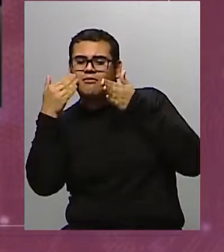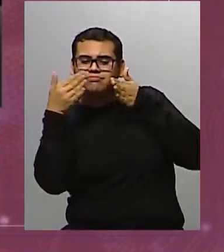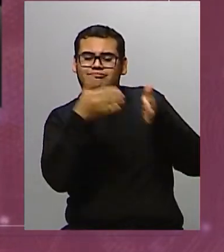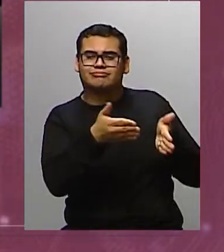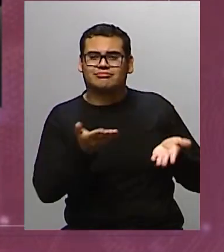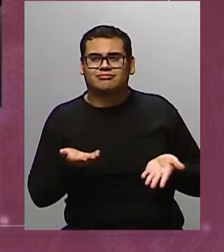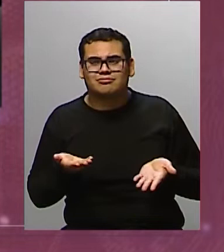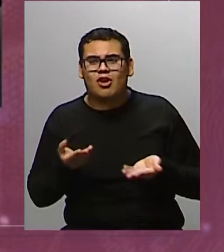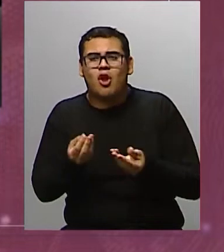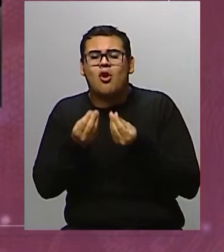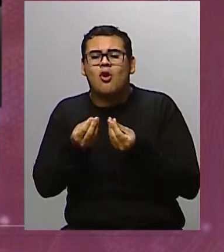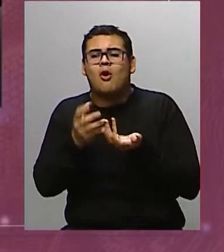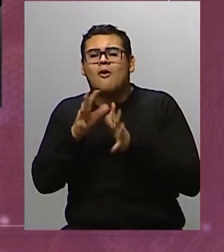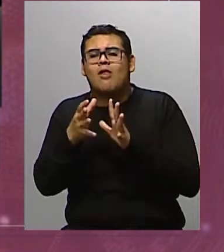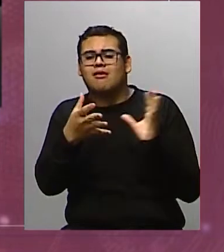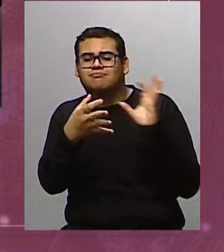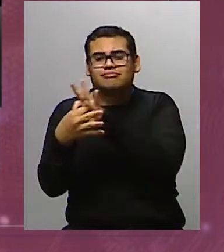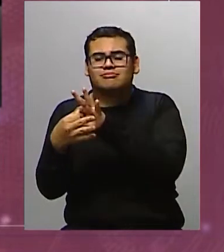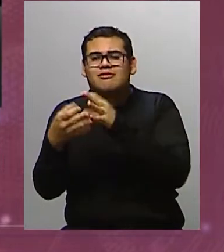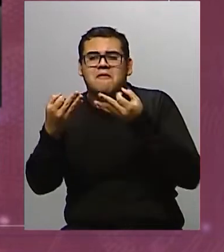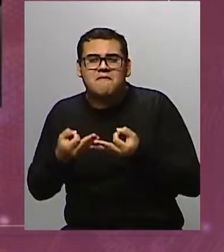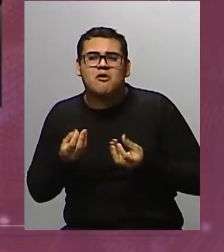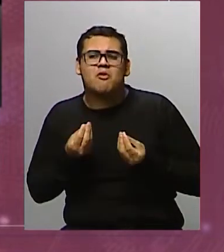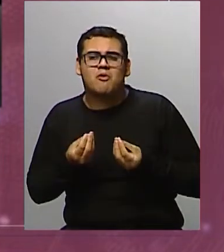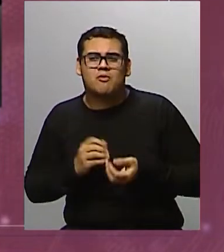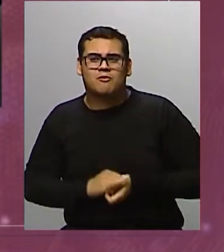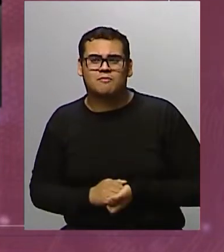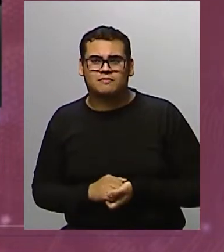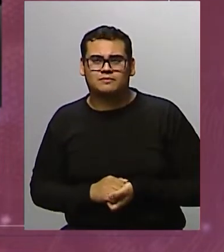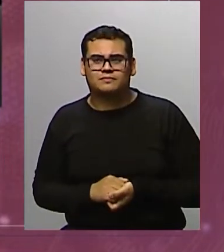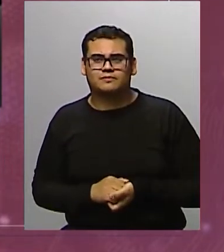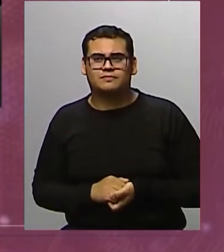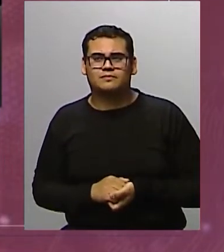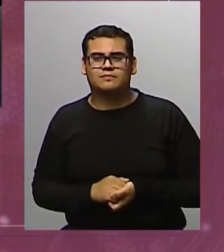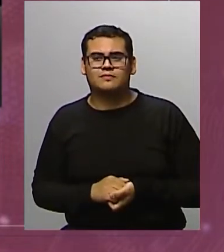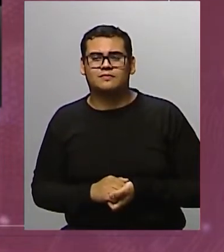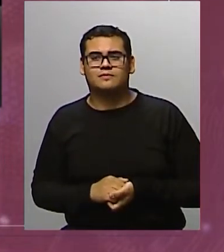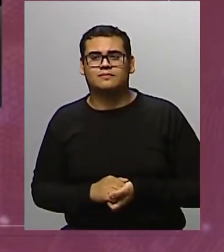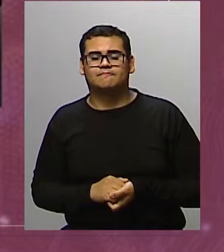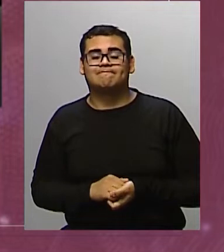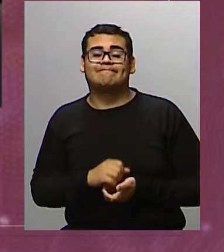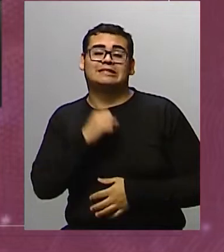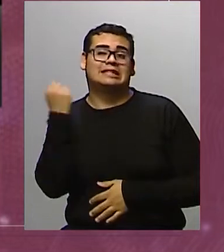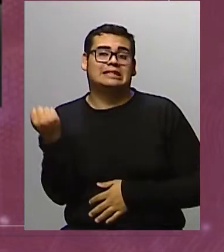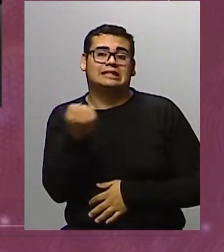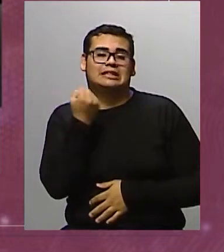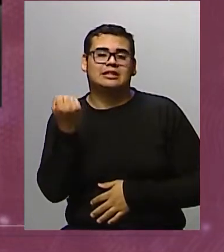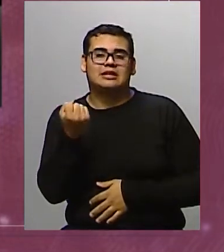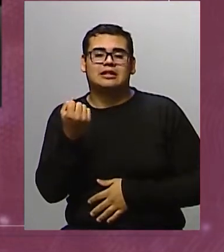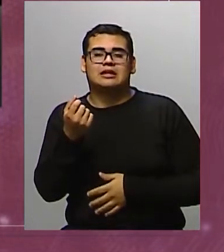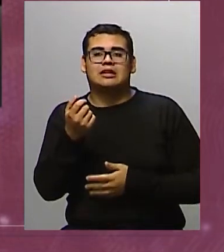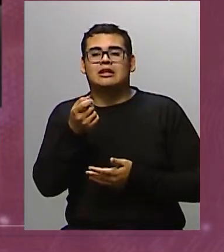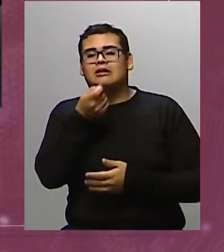de compatibilizar estas leyes? Bueno, yo creo que en principio de nuevo, ver hacia el secano, salirnos de las